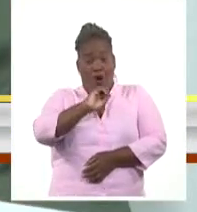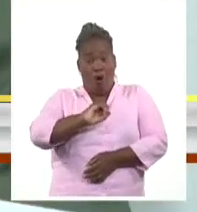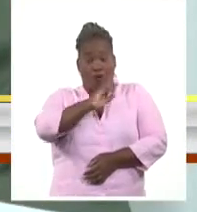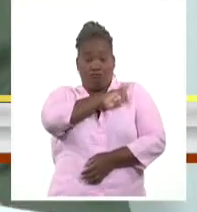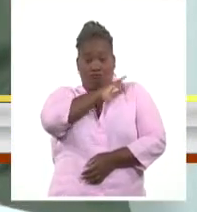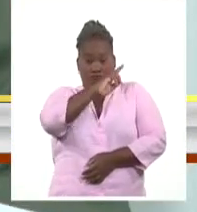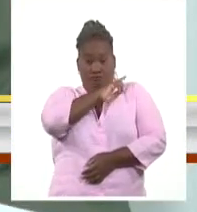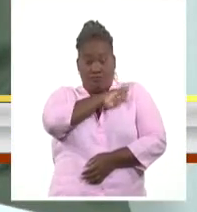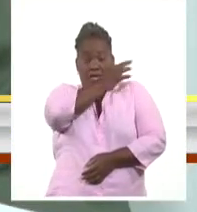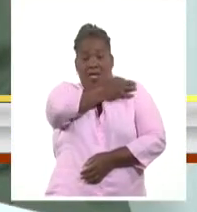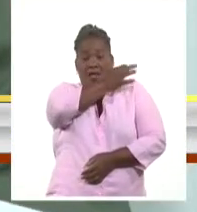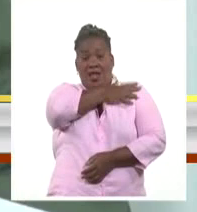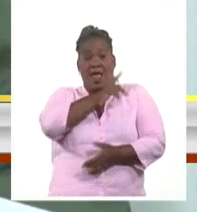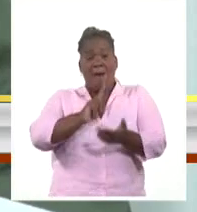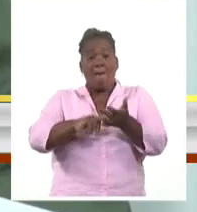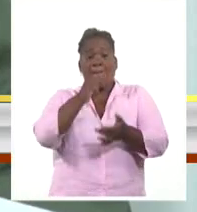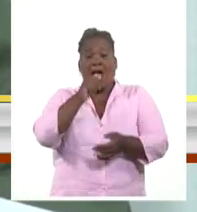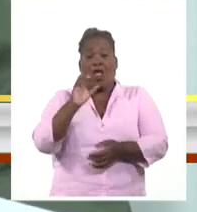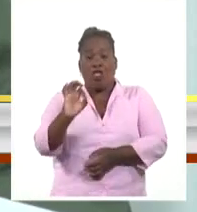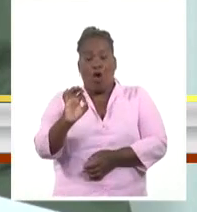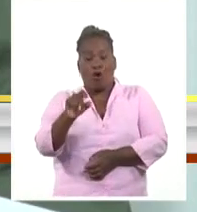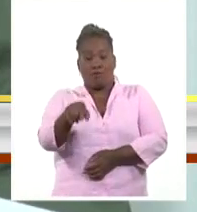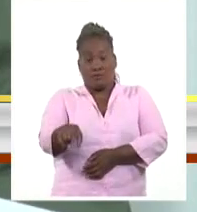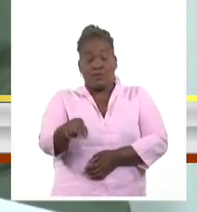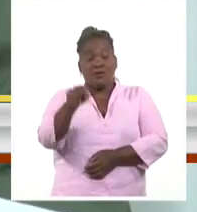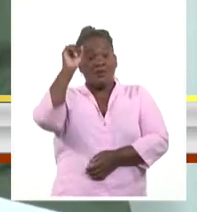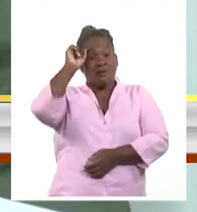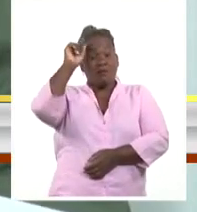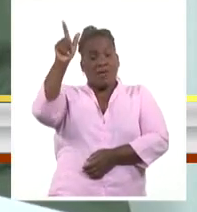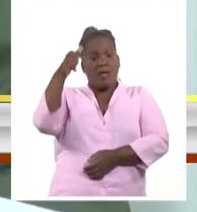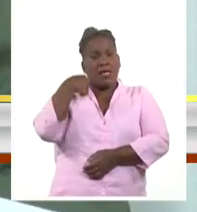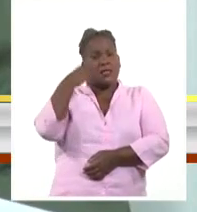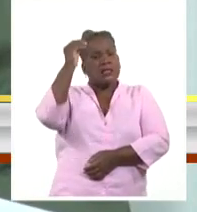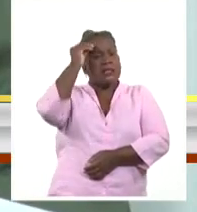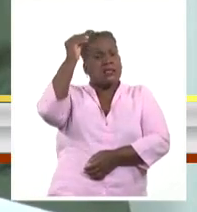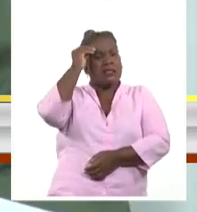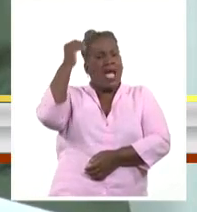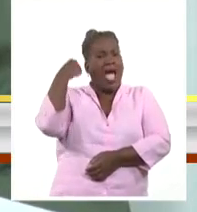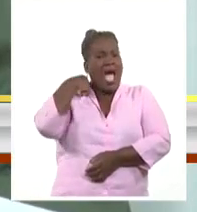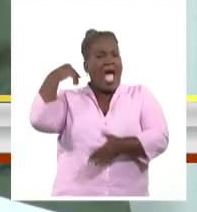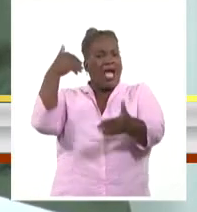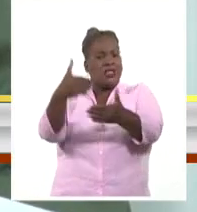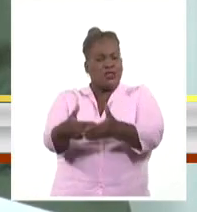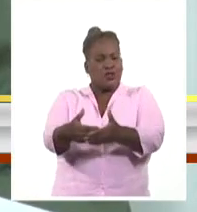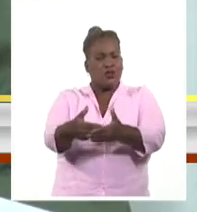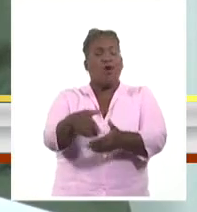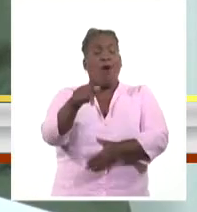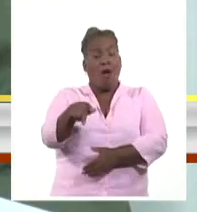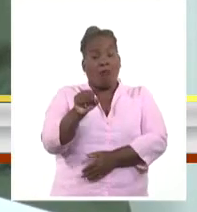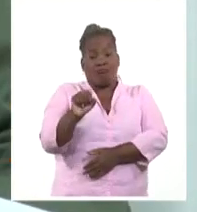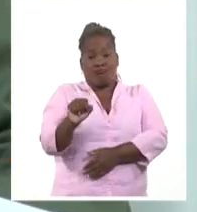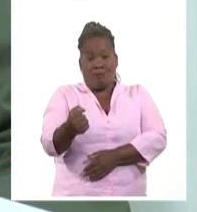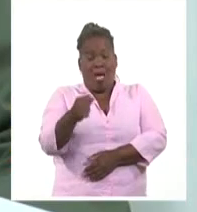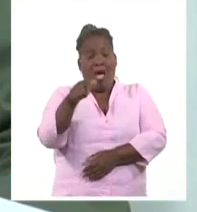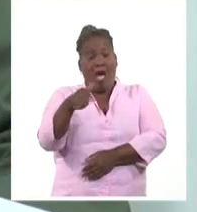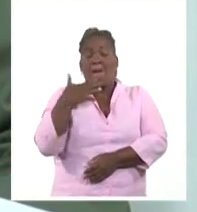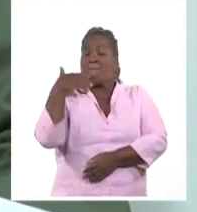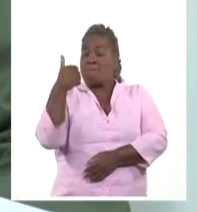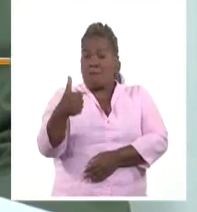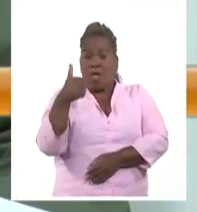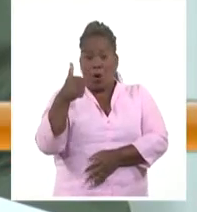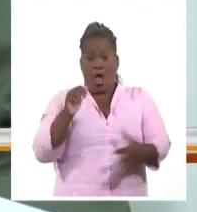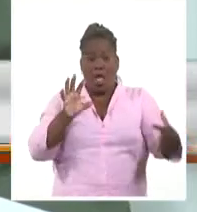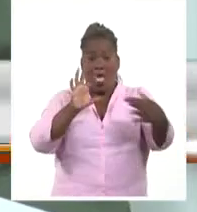de División Ramón Pardo Guerra. La experiencia que hemos adquirido durante estos años nos obliga a perfeccionar nuestra